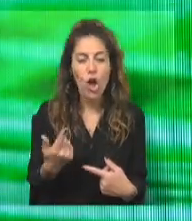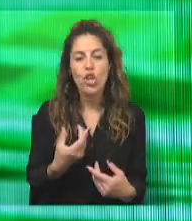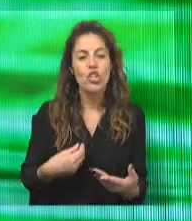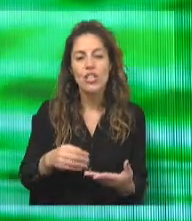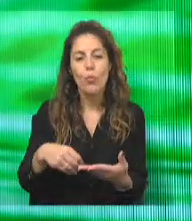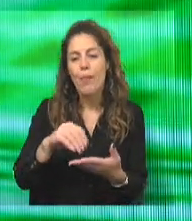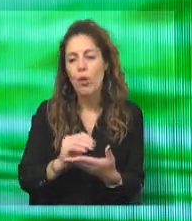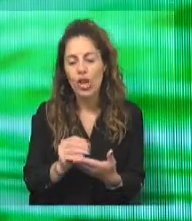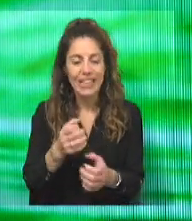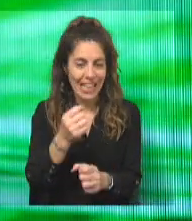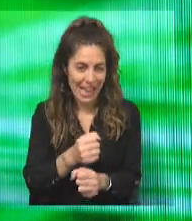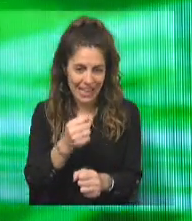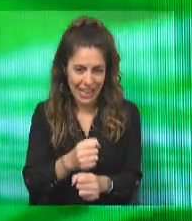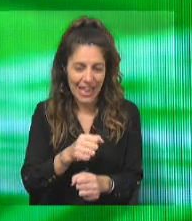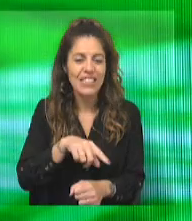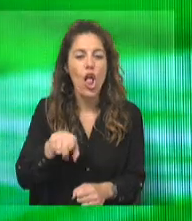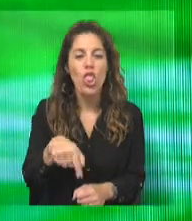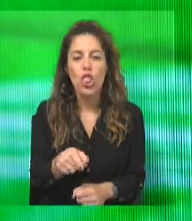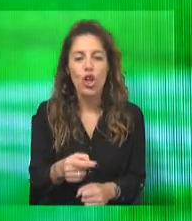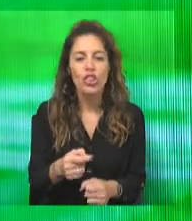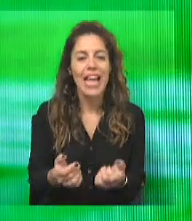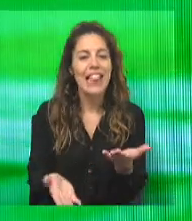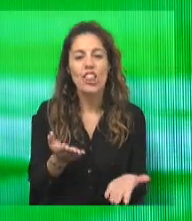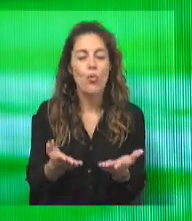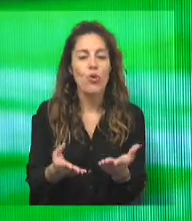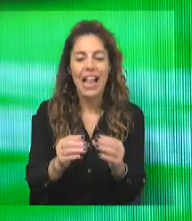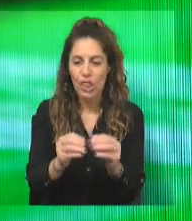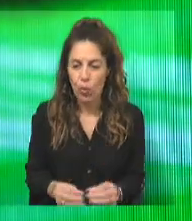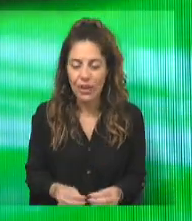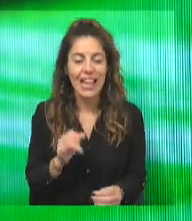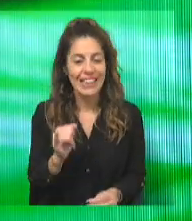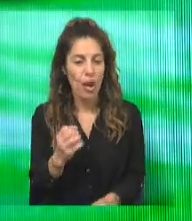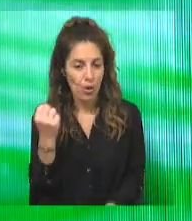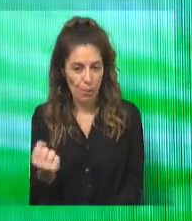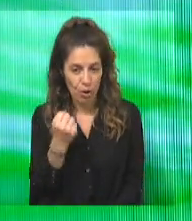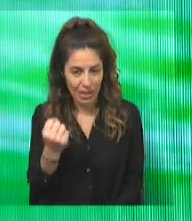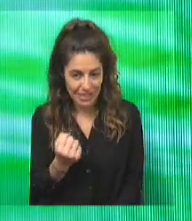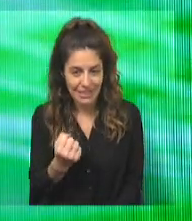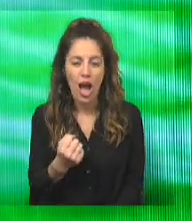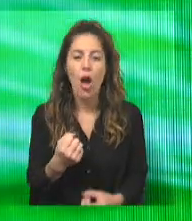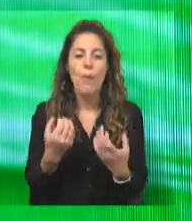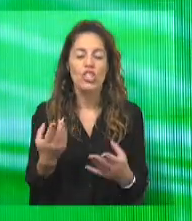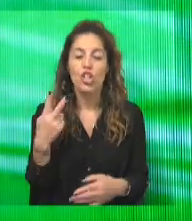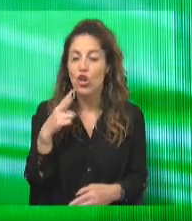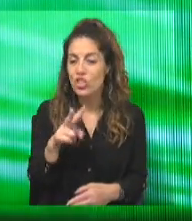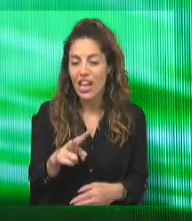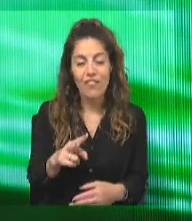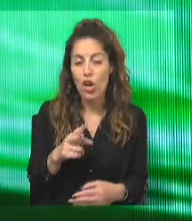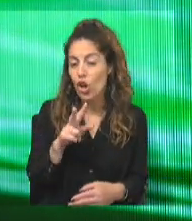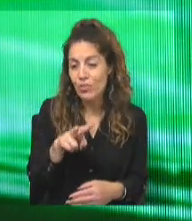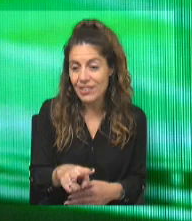tareas donde además el tribunal de cuentas tenga un peso porque por algo te observa lo que te